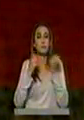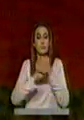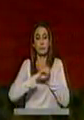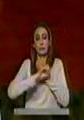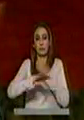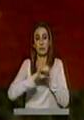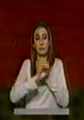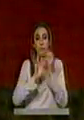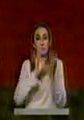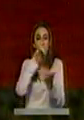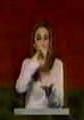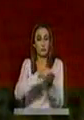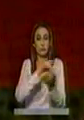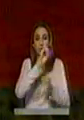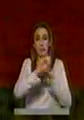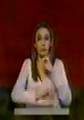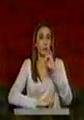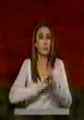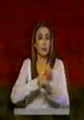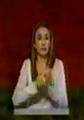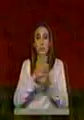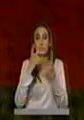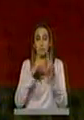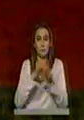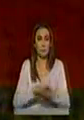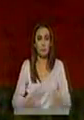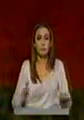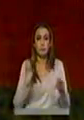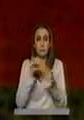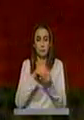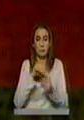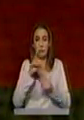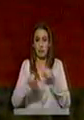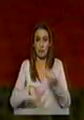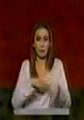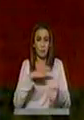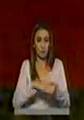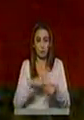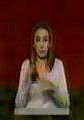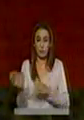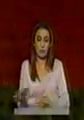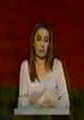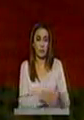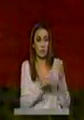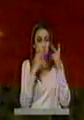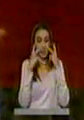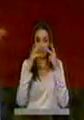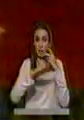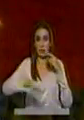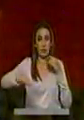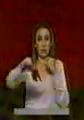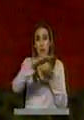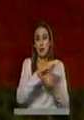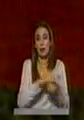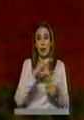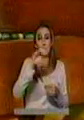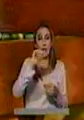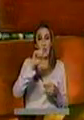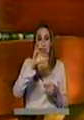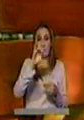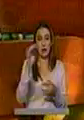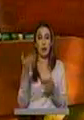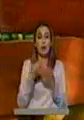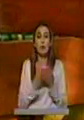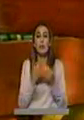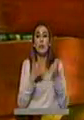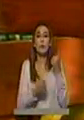vuelos internacionales, no va a ser solo locales, así que también ya ha pedido, por ejemplo, la ruta desde Esmeraldas a Cali. Ah, en buena hora.